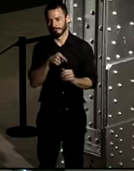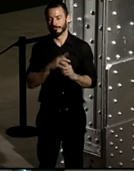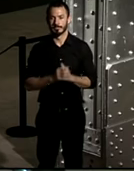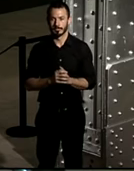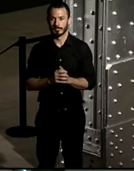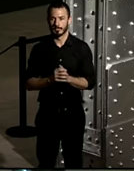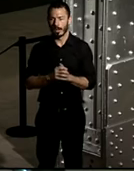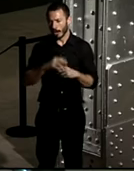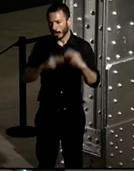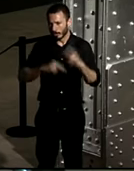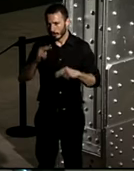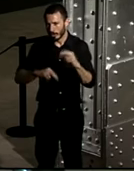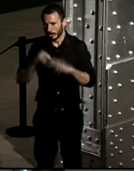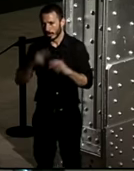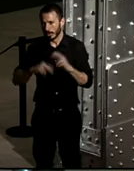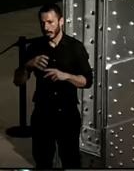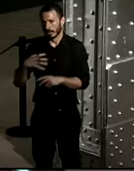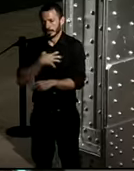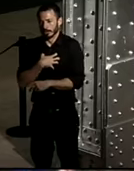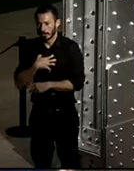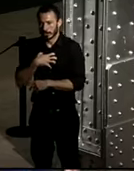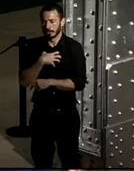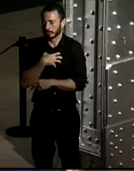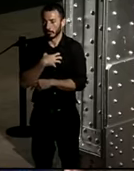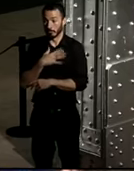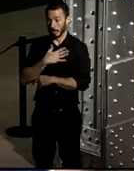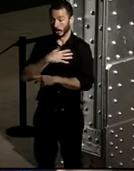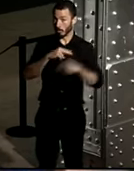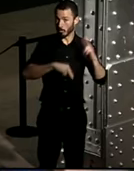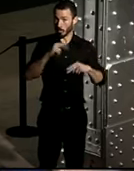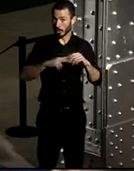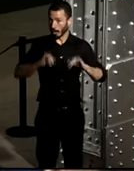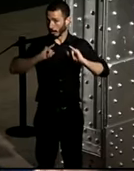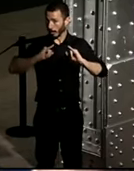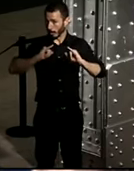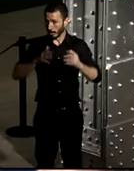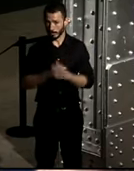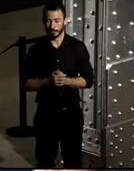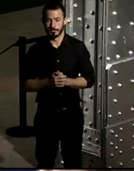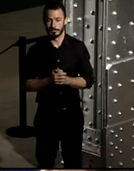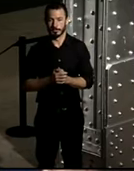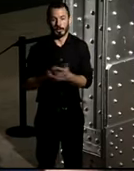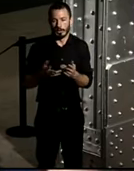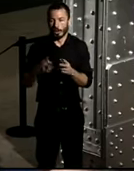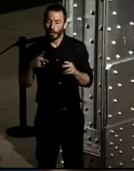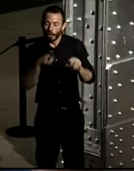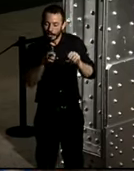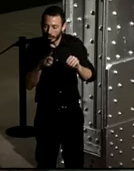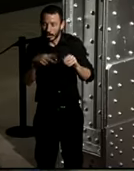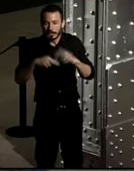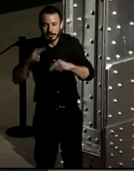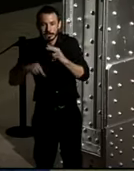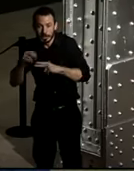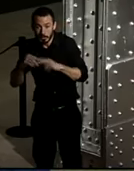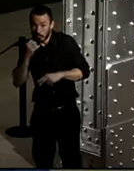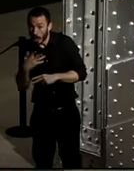montaje es tan doloroso como imaginamos desde fuera? El montaje para mí es muy divertido. ¿Es divertido? ¿No te da pena? ¿Es bueno cortar? Bueno, a veces... ¿Es bueno? En general